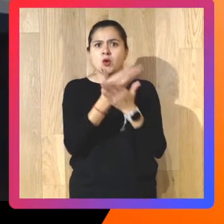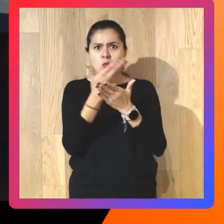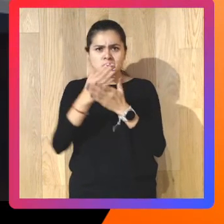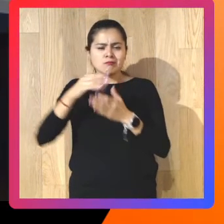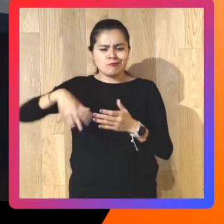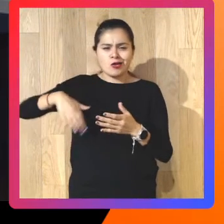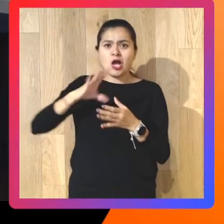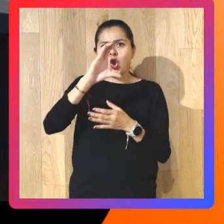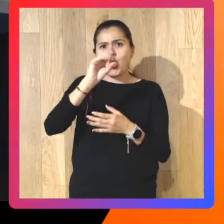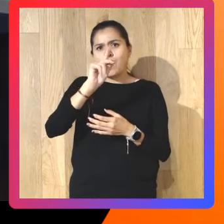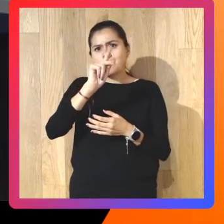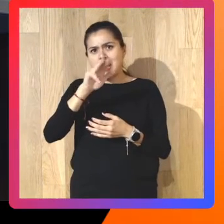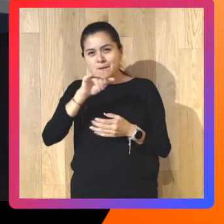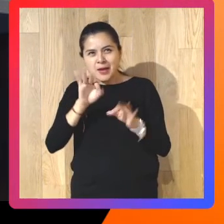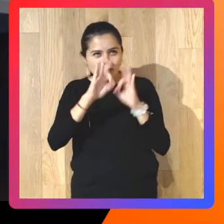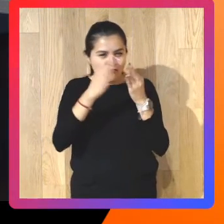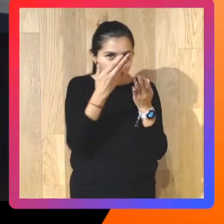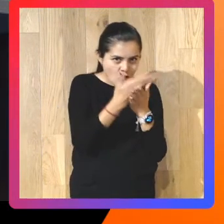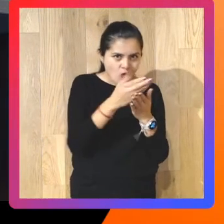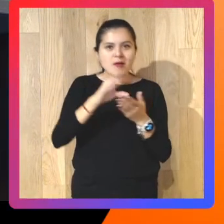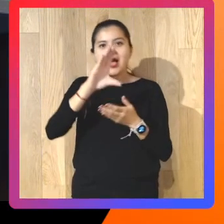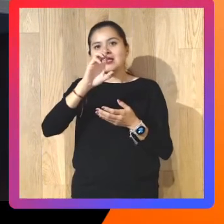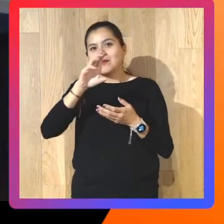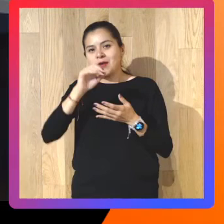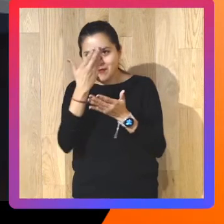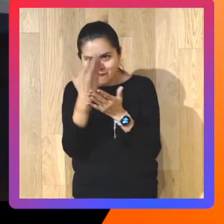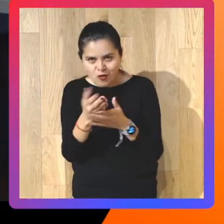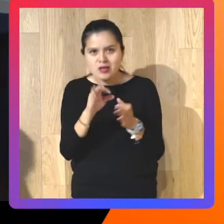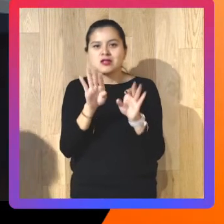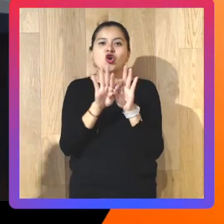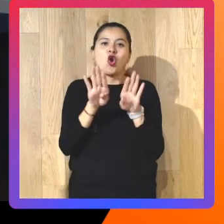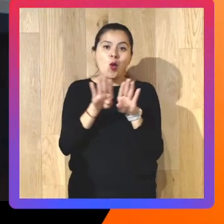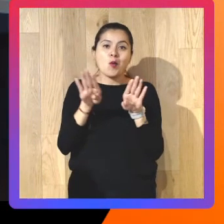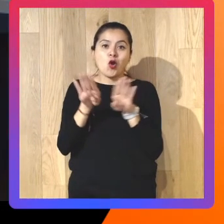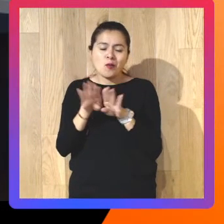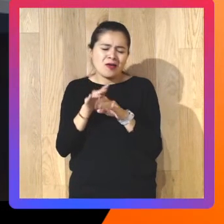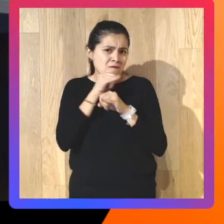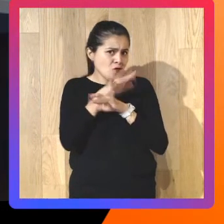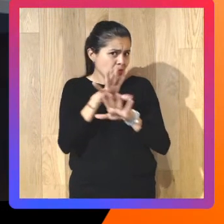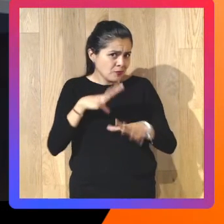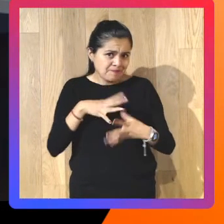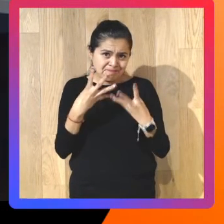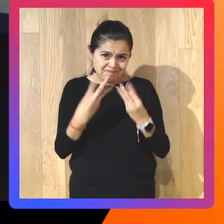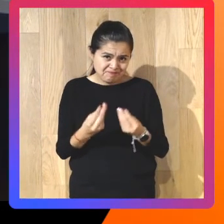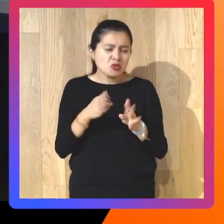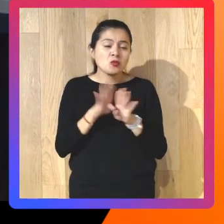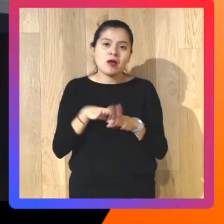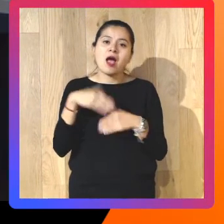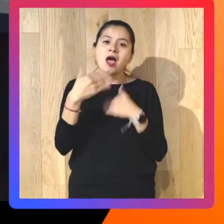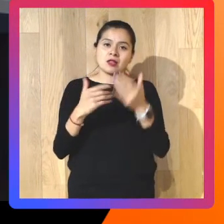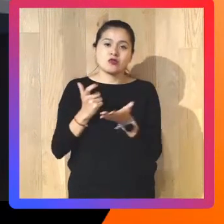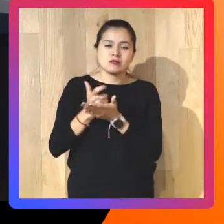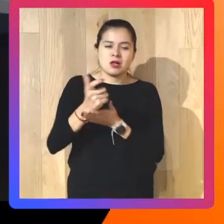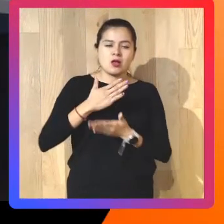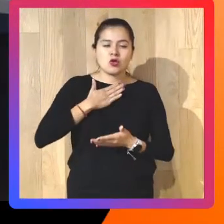donde Coparmex nos ofrece ya una ruta, CEMEFI nos ofrece una ruta. Hay mucha información, así que por favor, adelante con el salario digno,